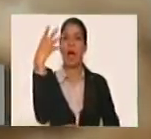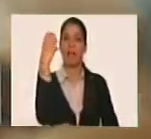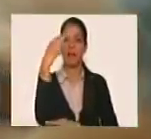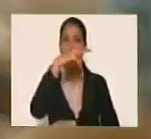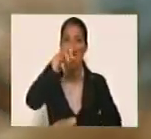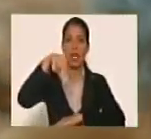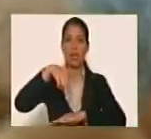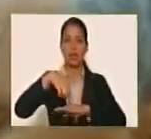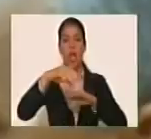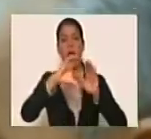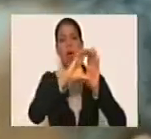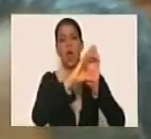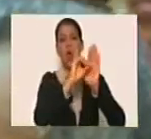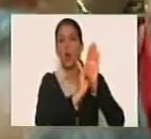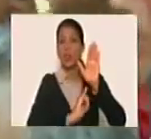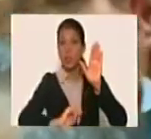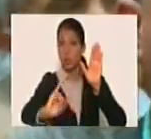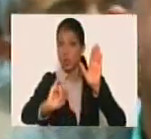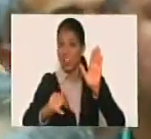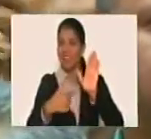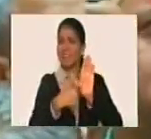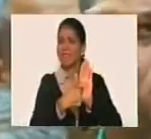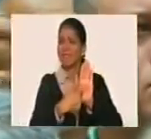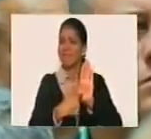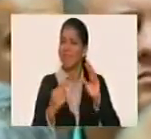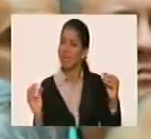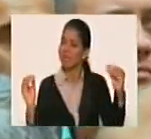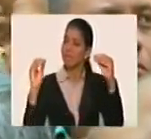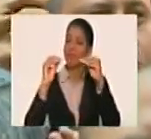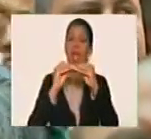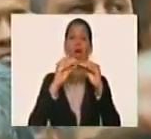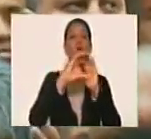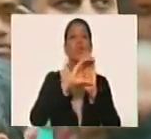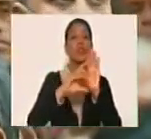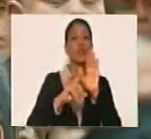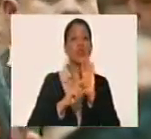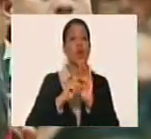un origen constitucional, se respeta.